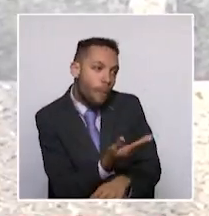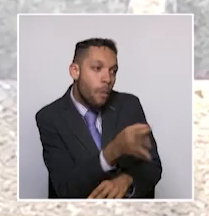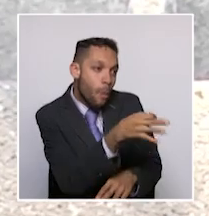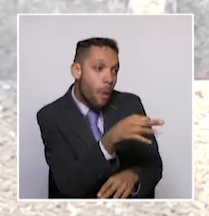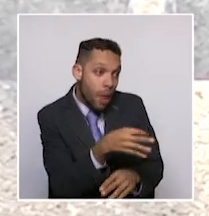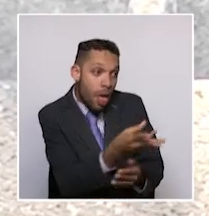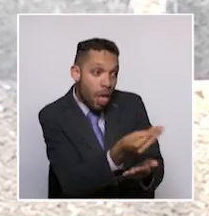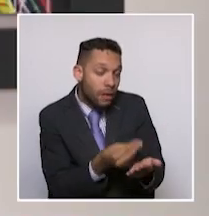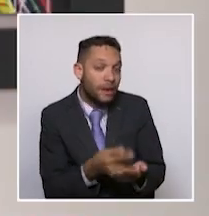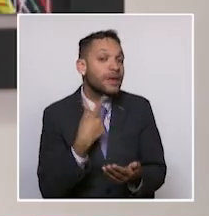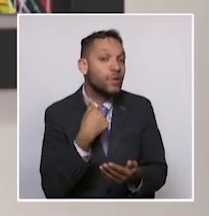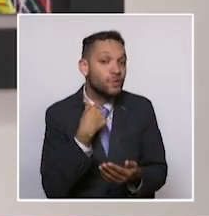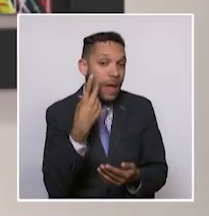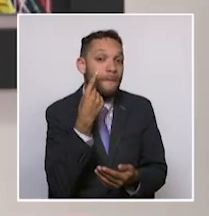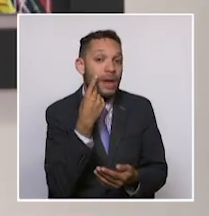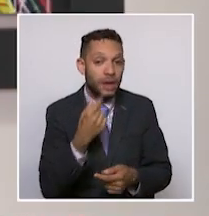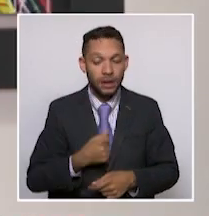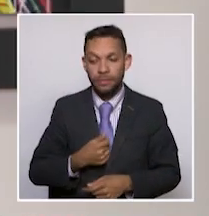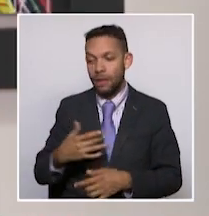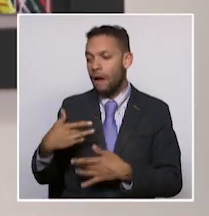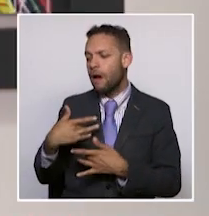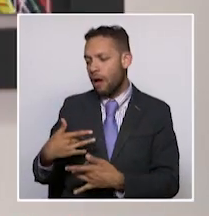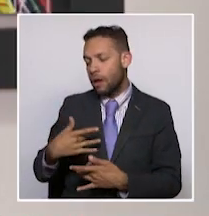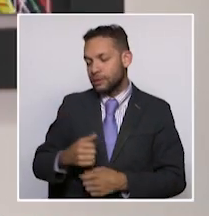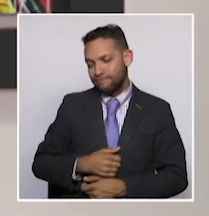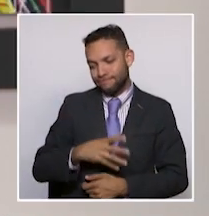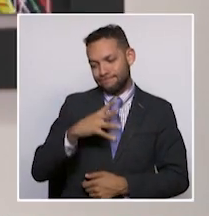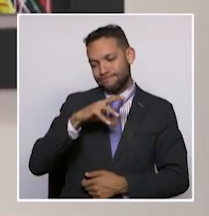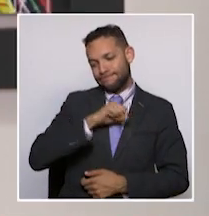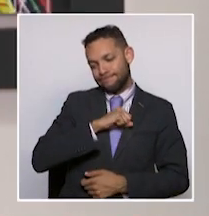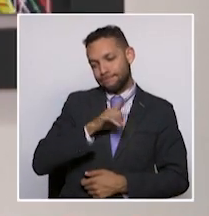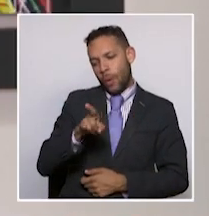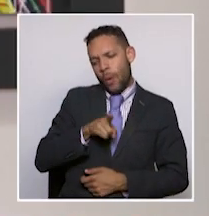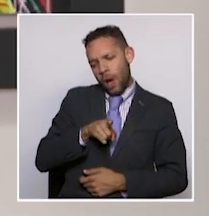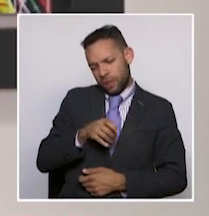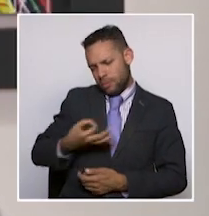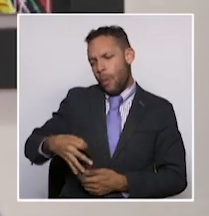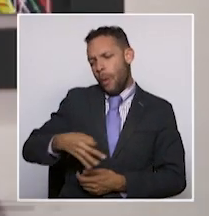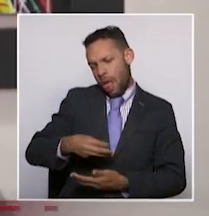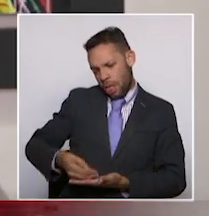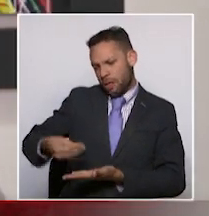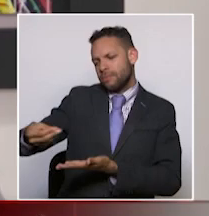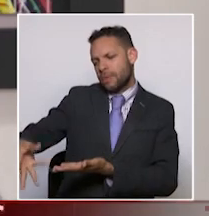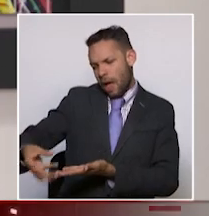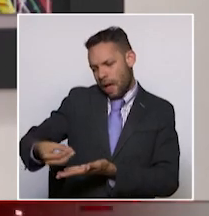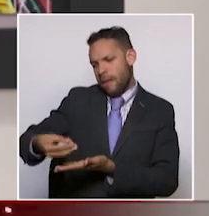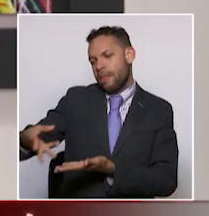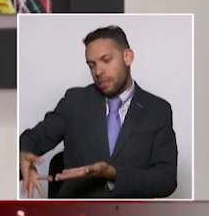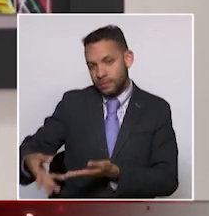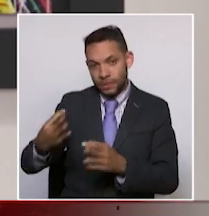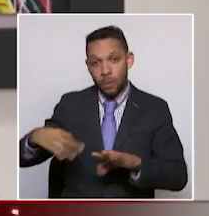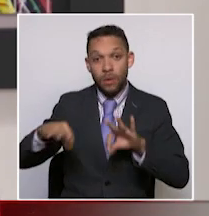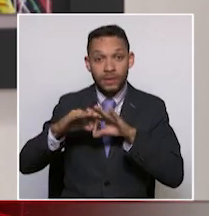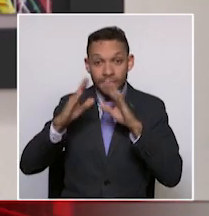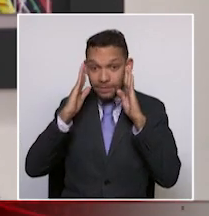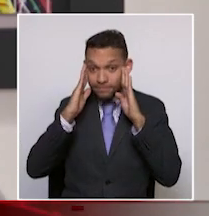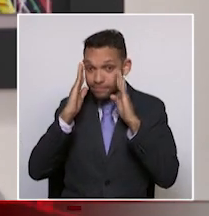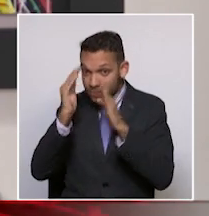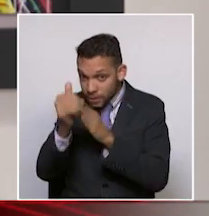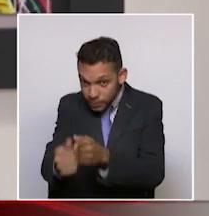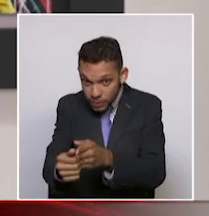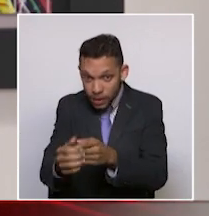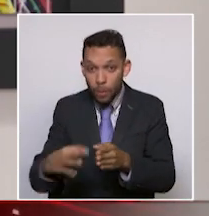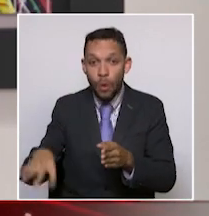estar en Pereira. Los pereiranos siguen siendo de buen corazón, siguen dando limosna. Hay una ruta institucional también que